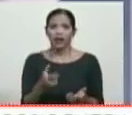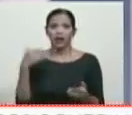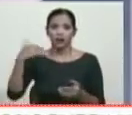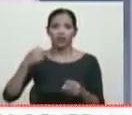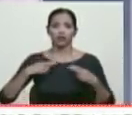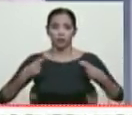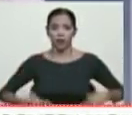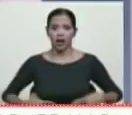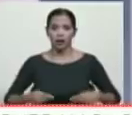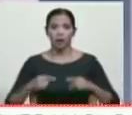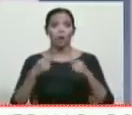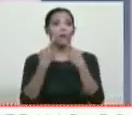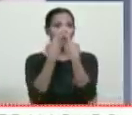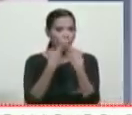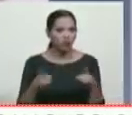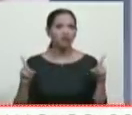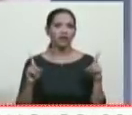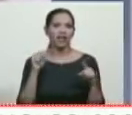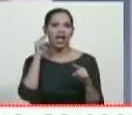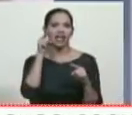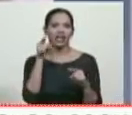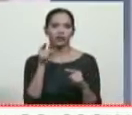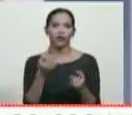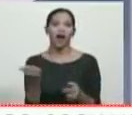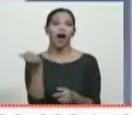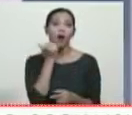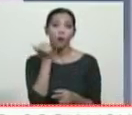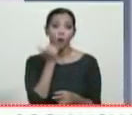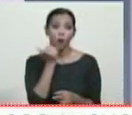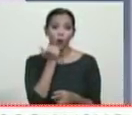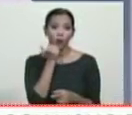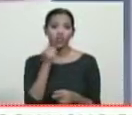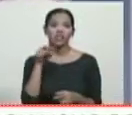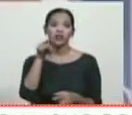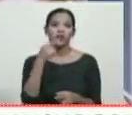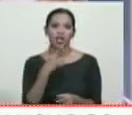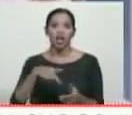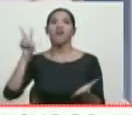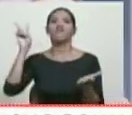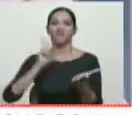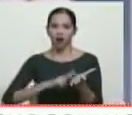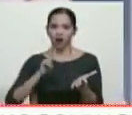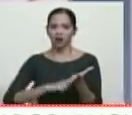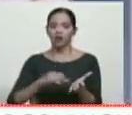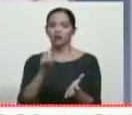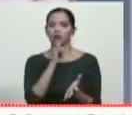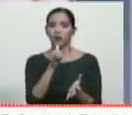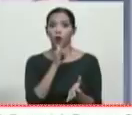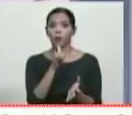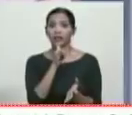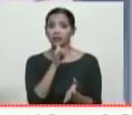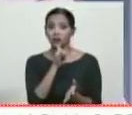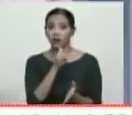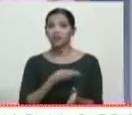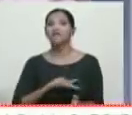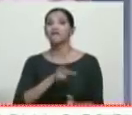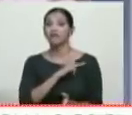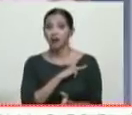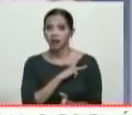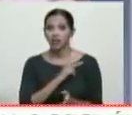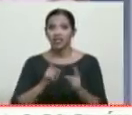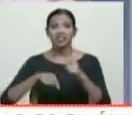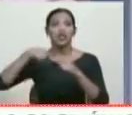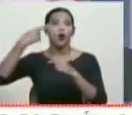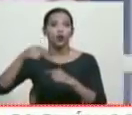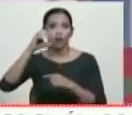cosa es que tú te extralimites y des, por cierto, informes sesgados de otras